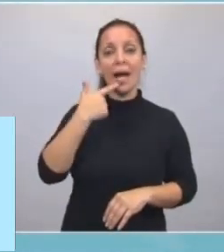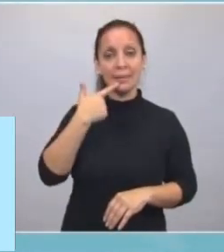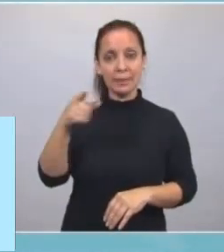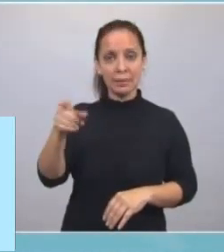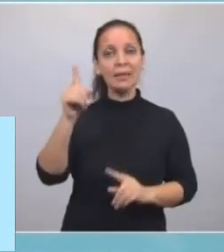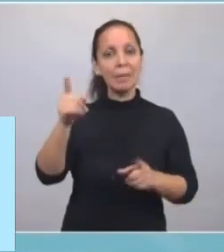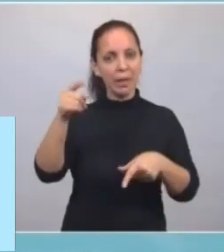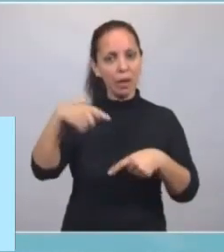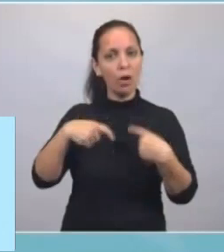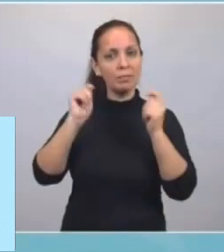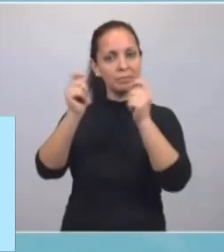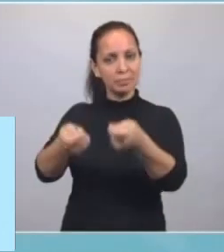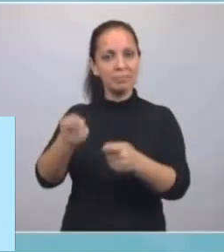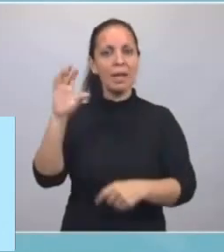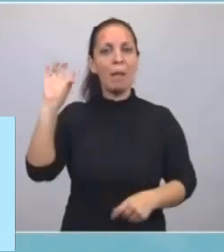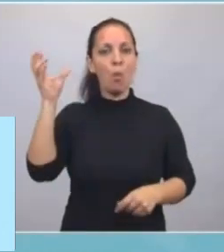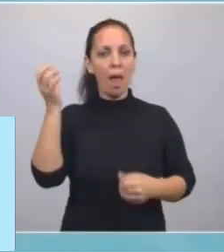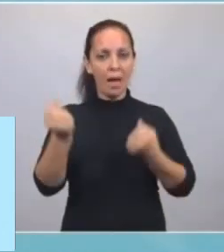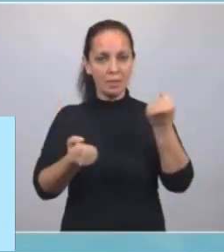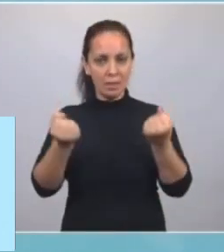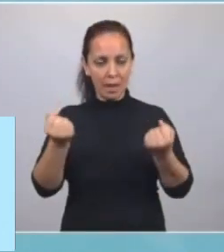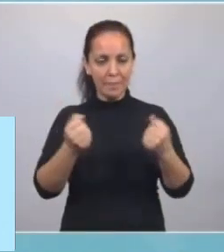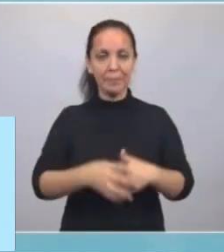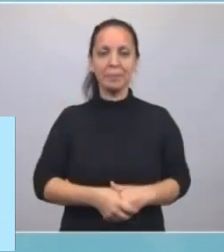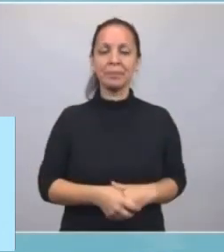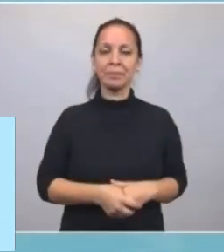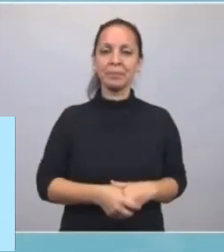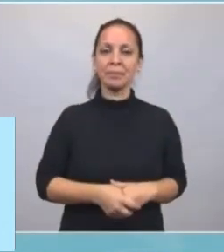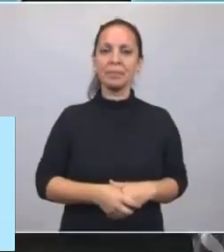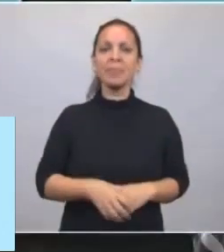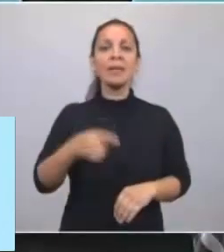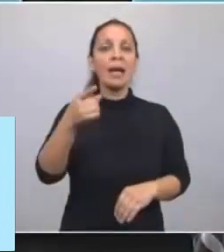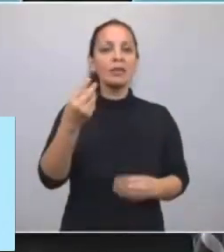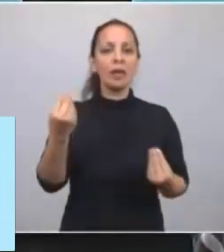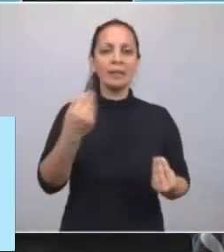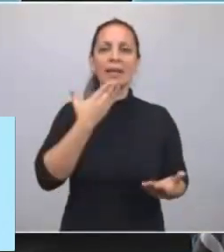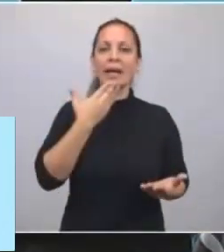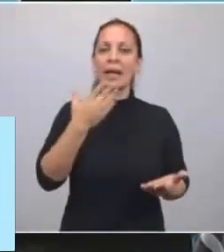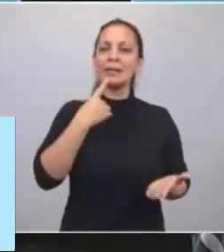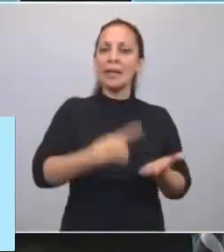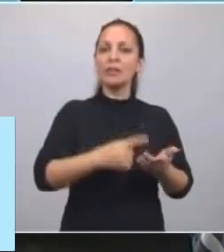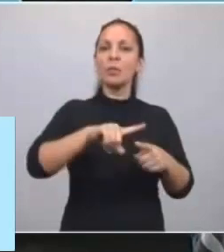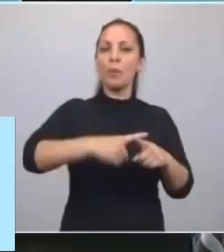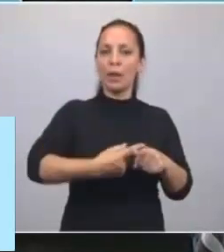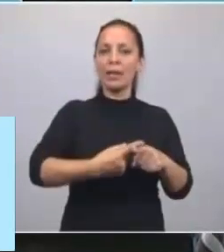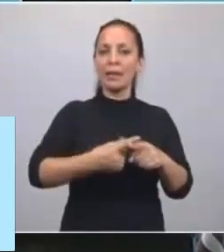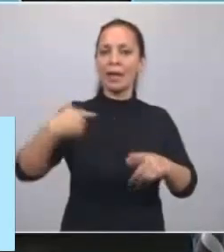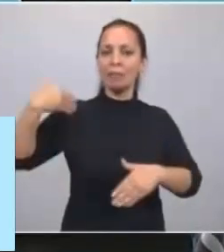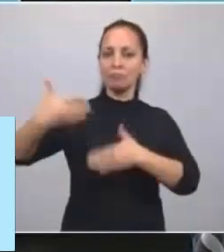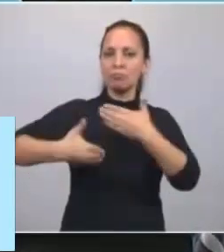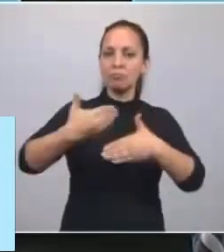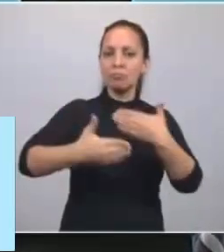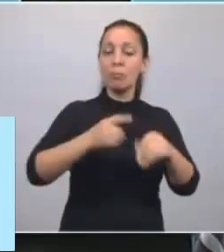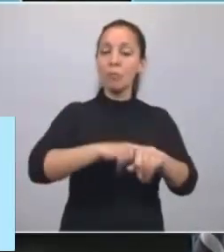la entrega de una ambulancia tiene que ver con una política que venimos llevando adelante cuando nosotros